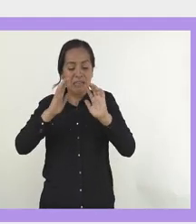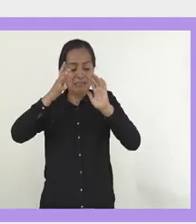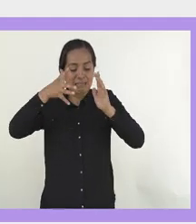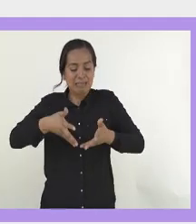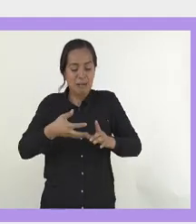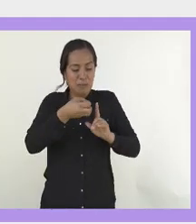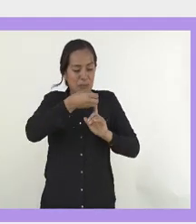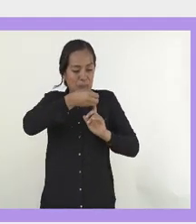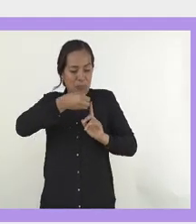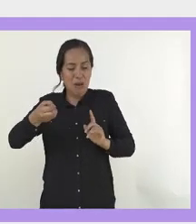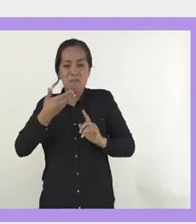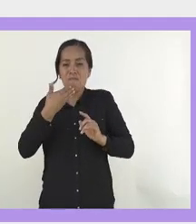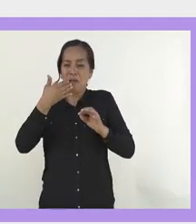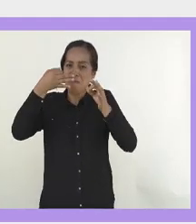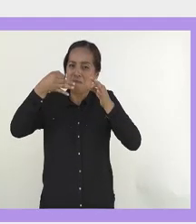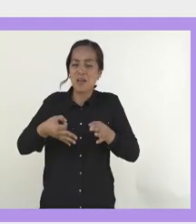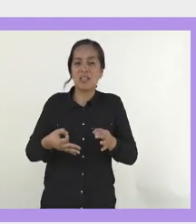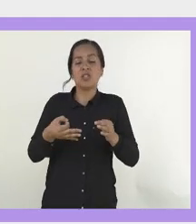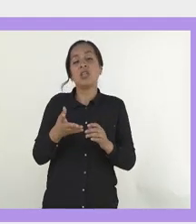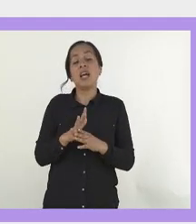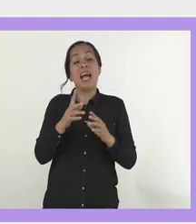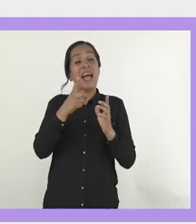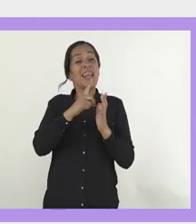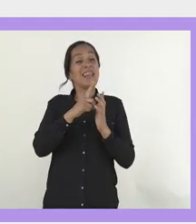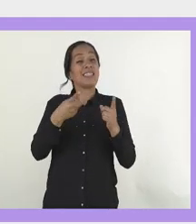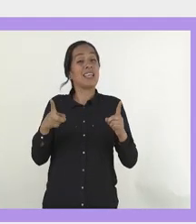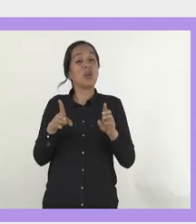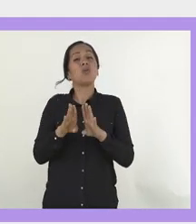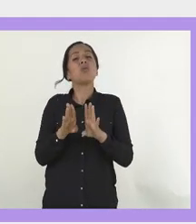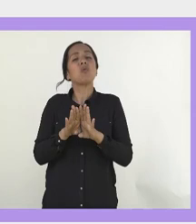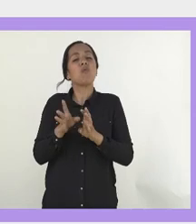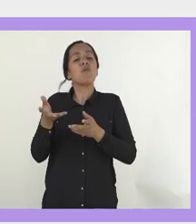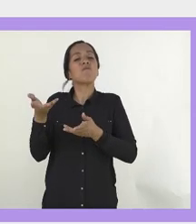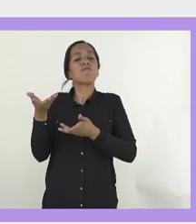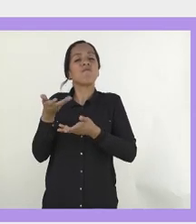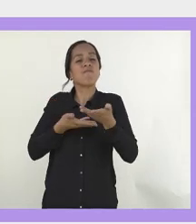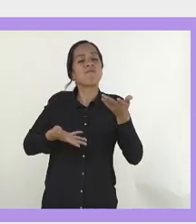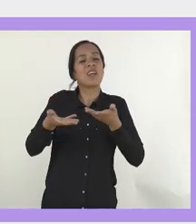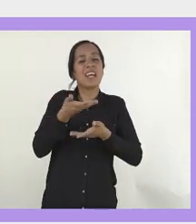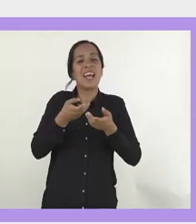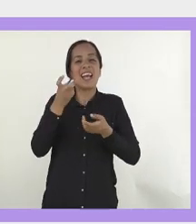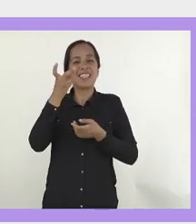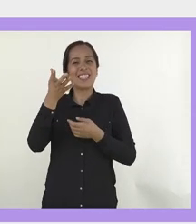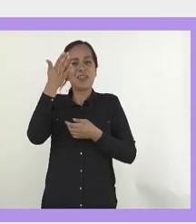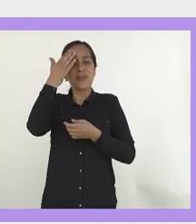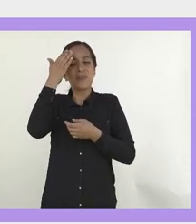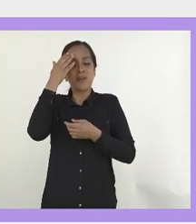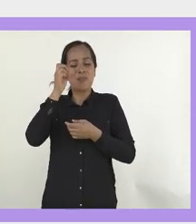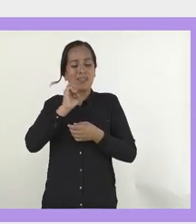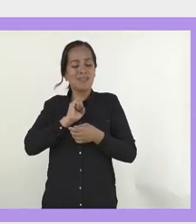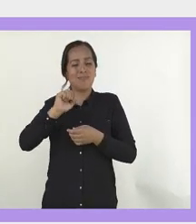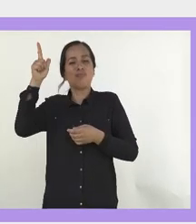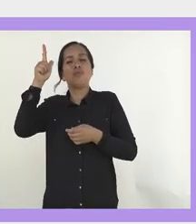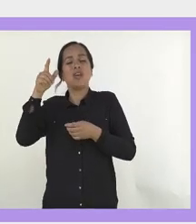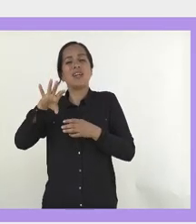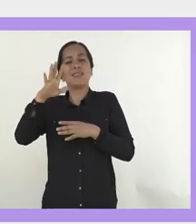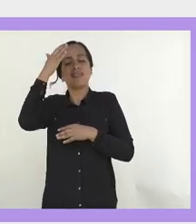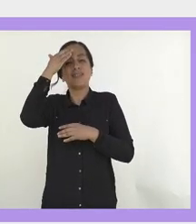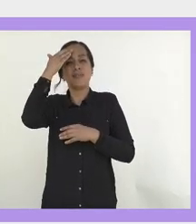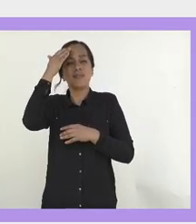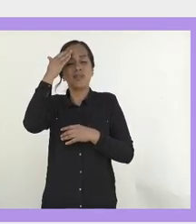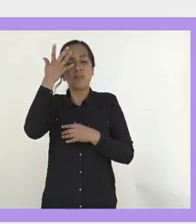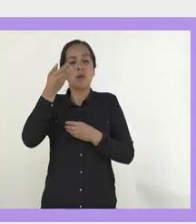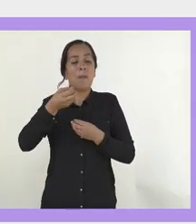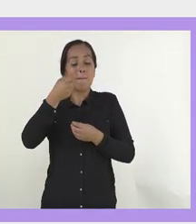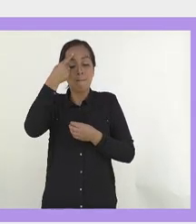a nivel de desarrollo lo que hoy Estamos buscando es como sociabilizamos ese conocimiento o es especialización al